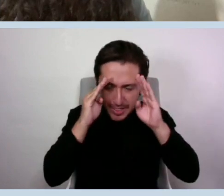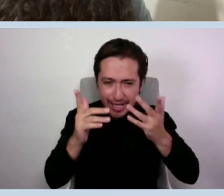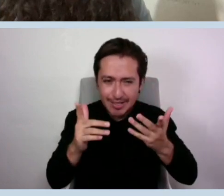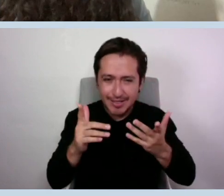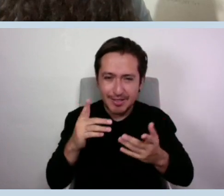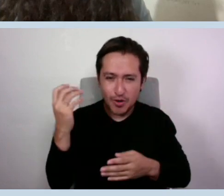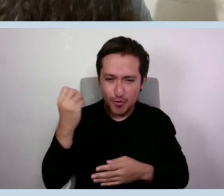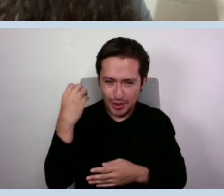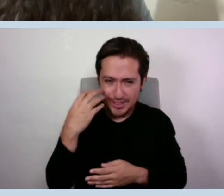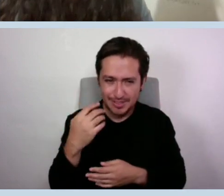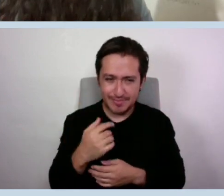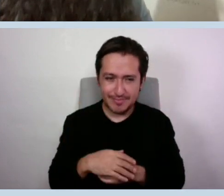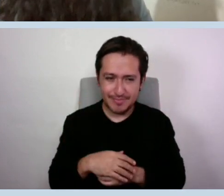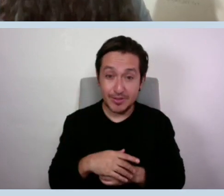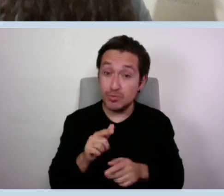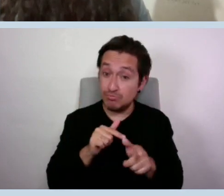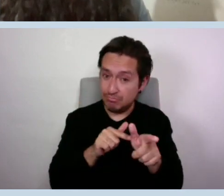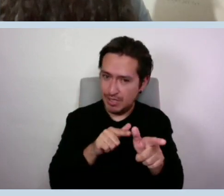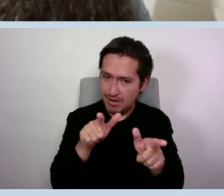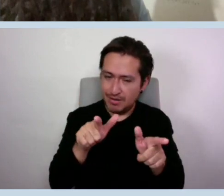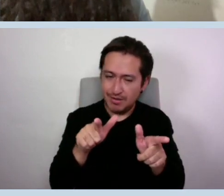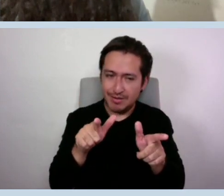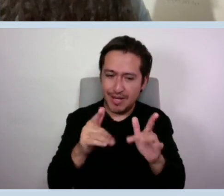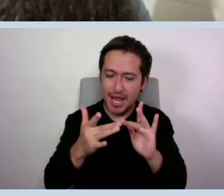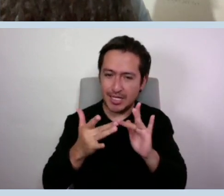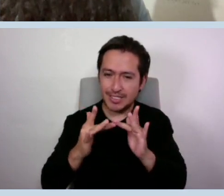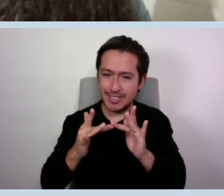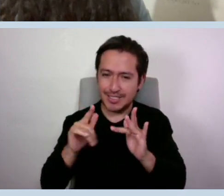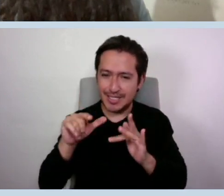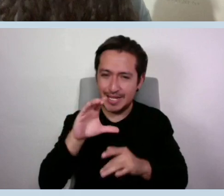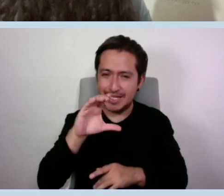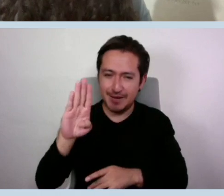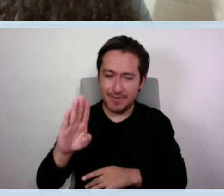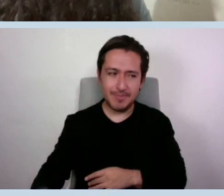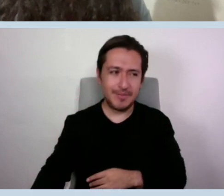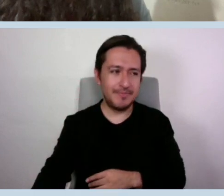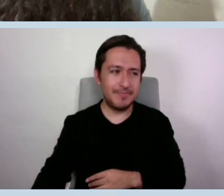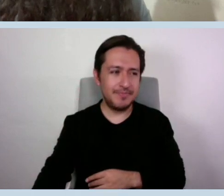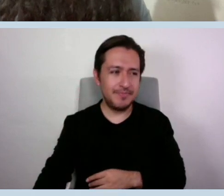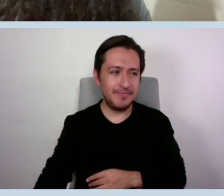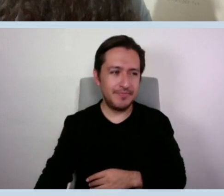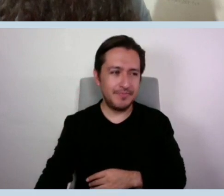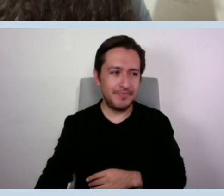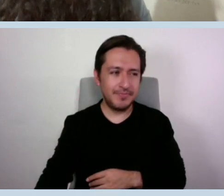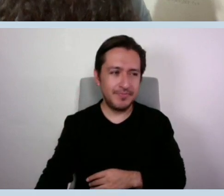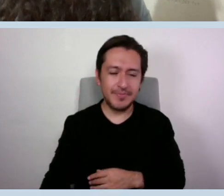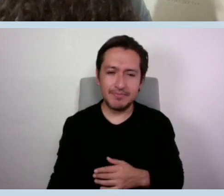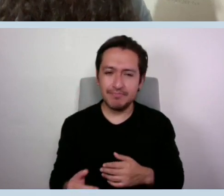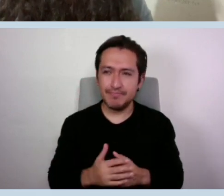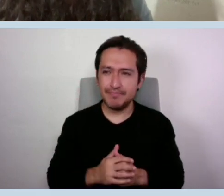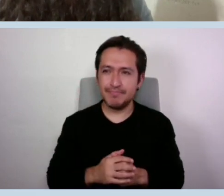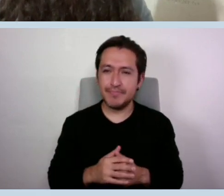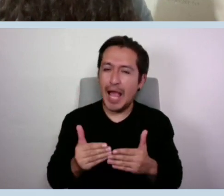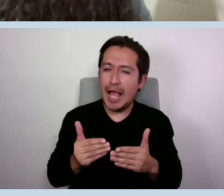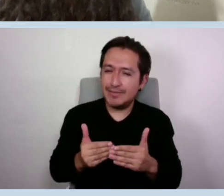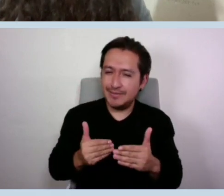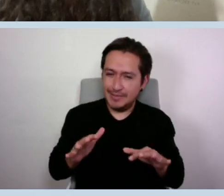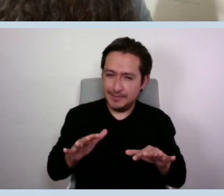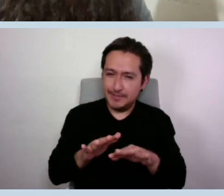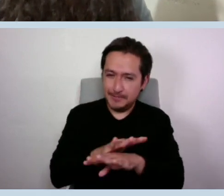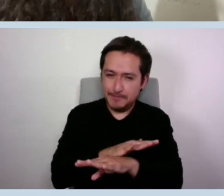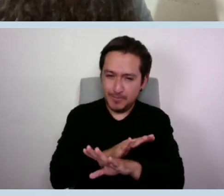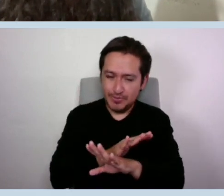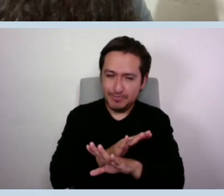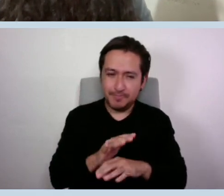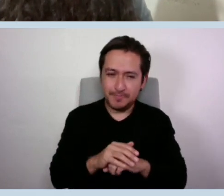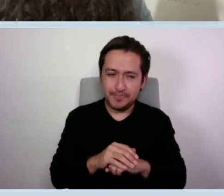eh sigan sigan las redes de la cátedra para saber más de eso yo sobre esto antes de pasar a lo siguiente hacía la